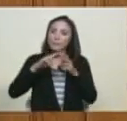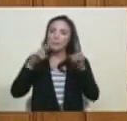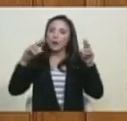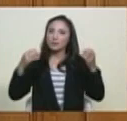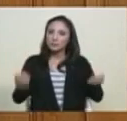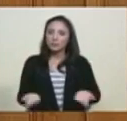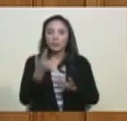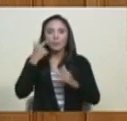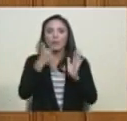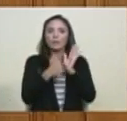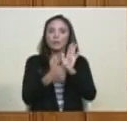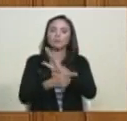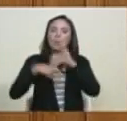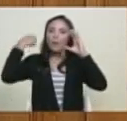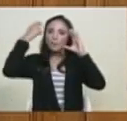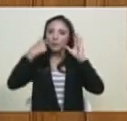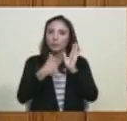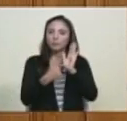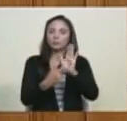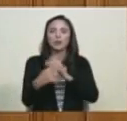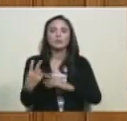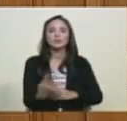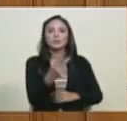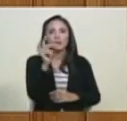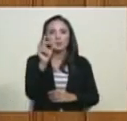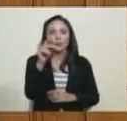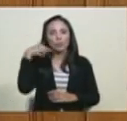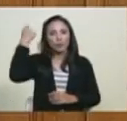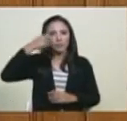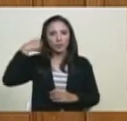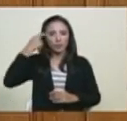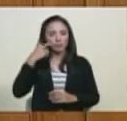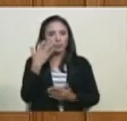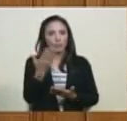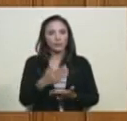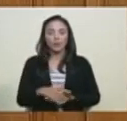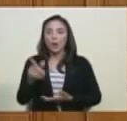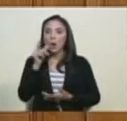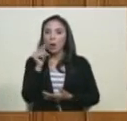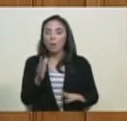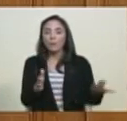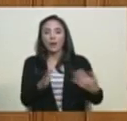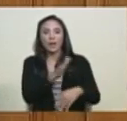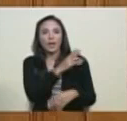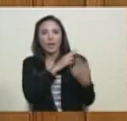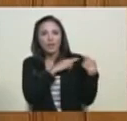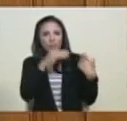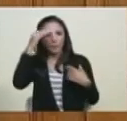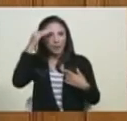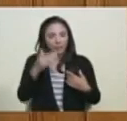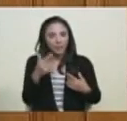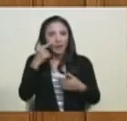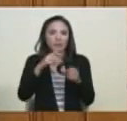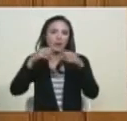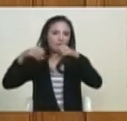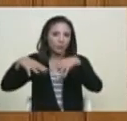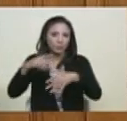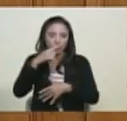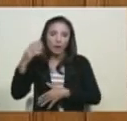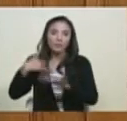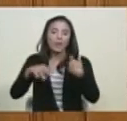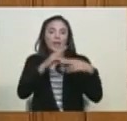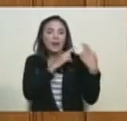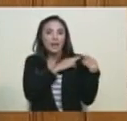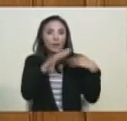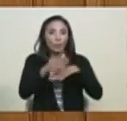es posible. Vamos a ver este testimonio, segundo video, con el sargento retirado, jefe de los